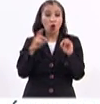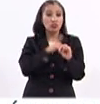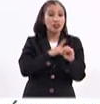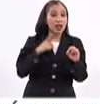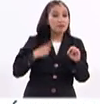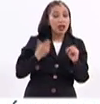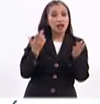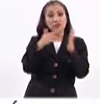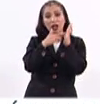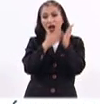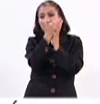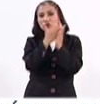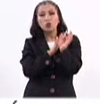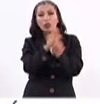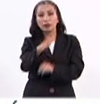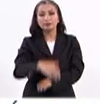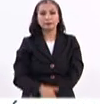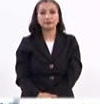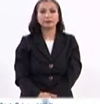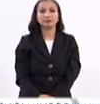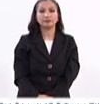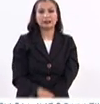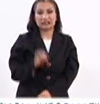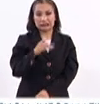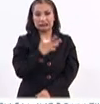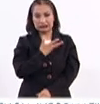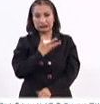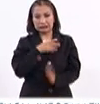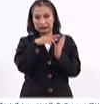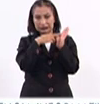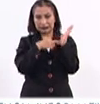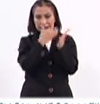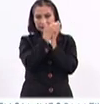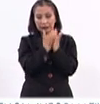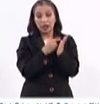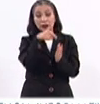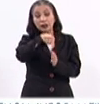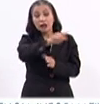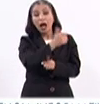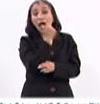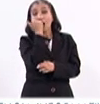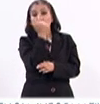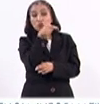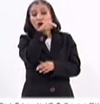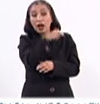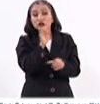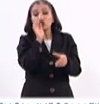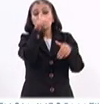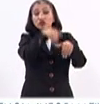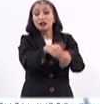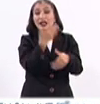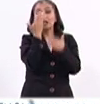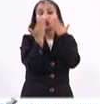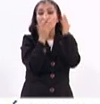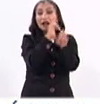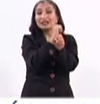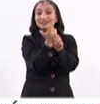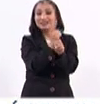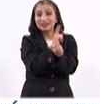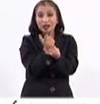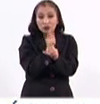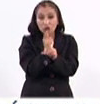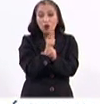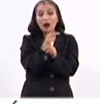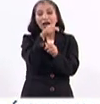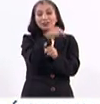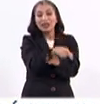de tener algunos requisitos? Sí tenemos requisitos. Son estudiantes que estén inscritos en una licenciatura